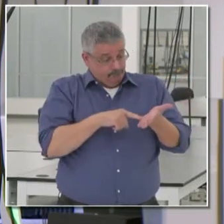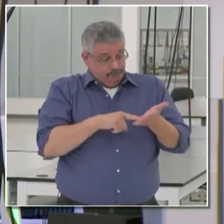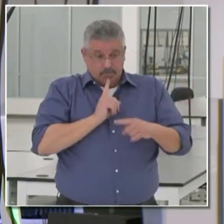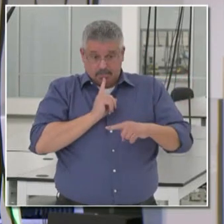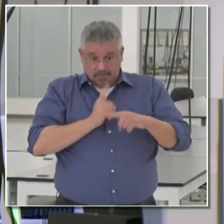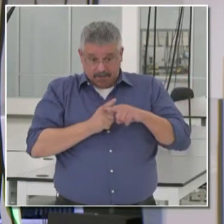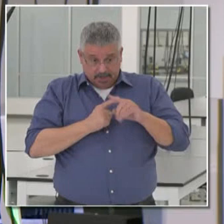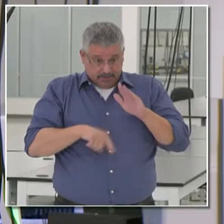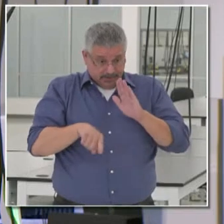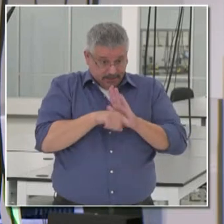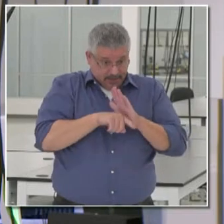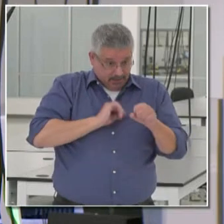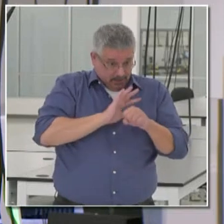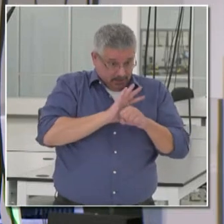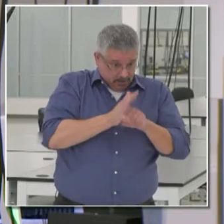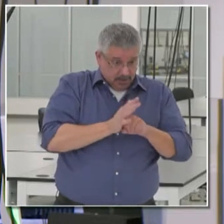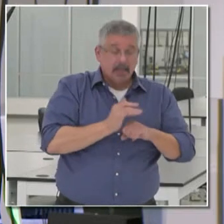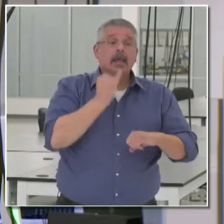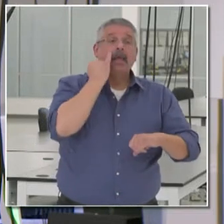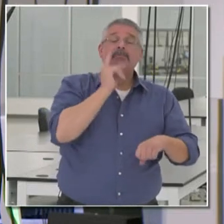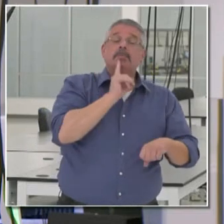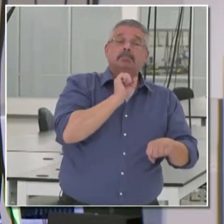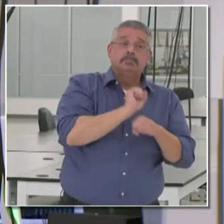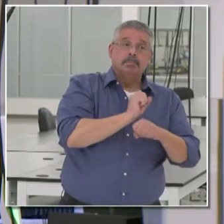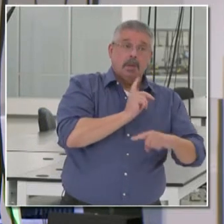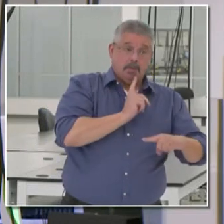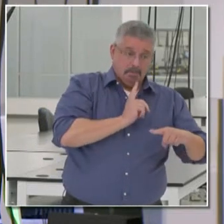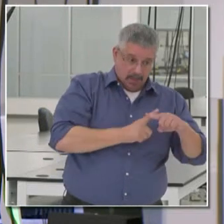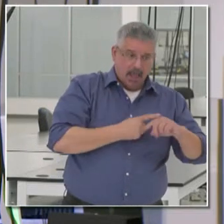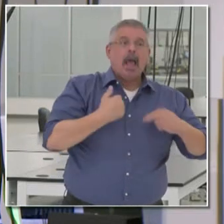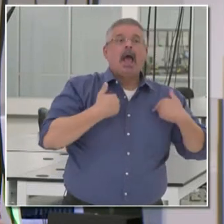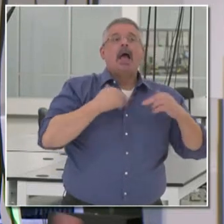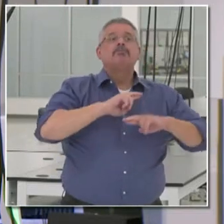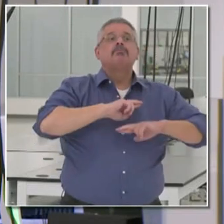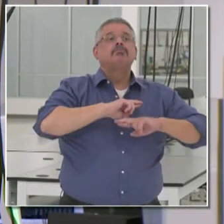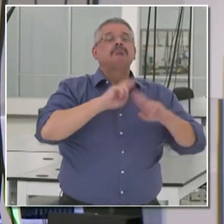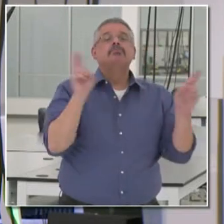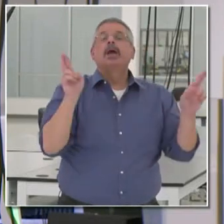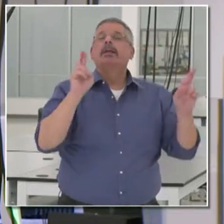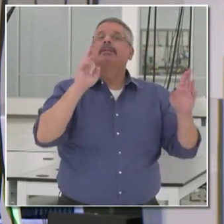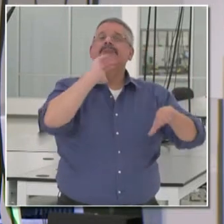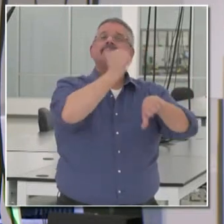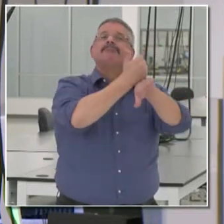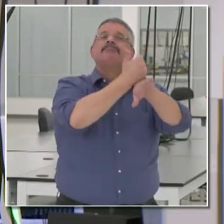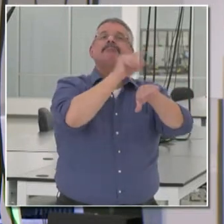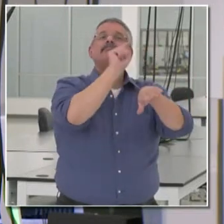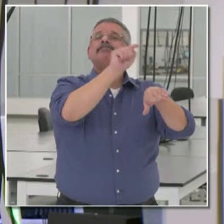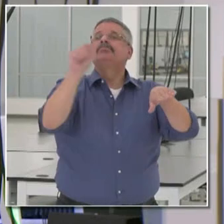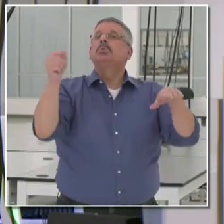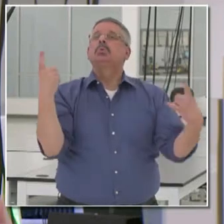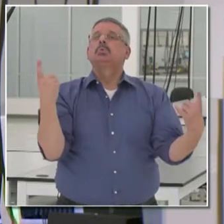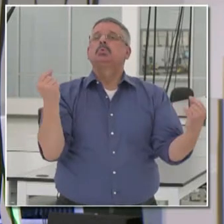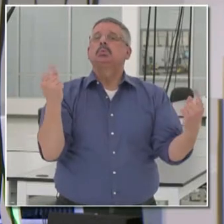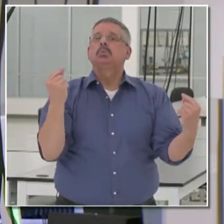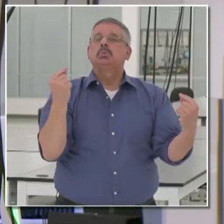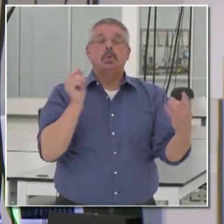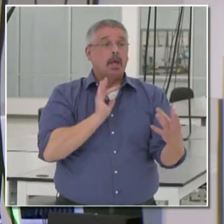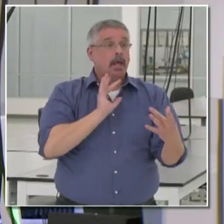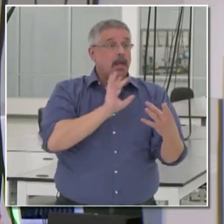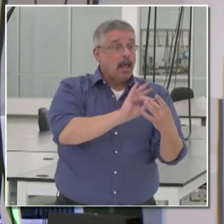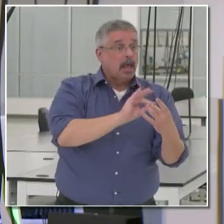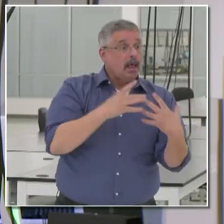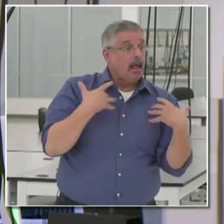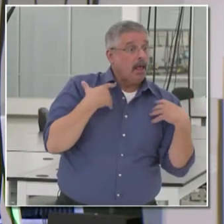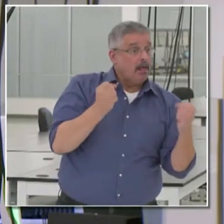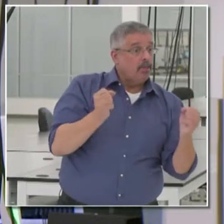una vez que se determine si ello soy positivo o negativo si es positivo tenemos un protocolo también que es parte del esfuerzo sistemático aquí de